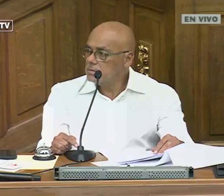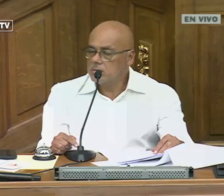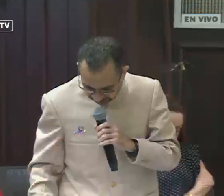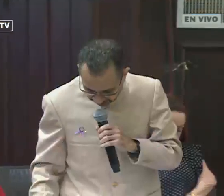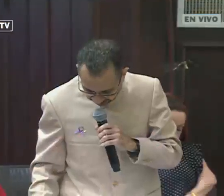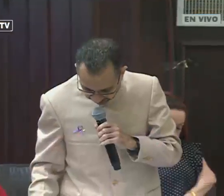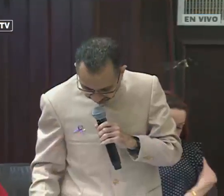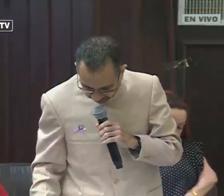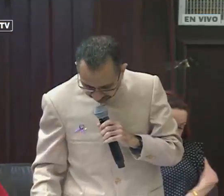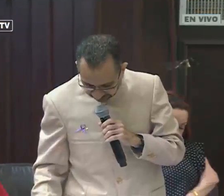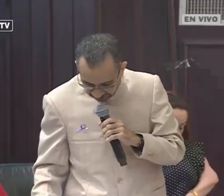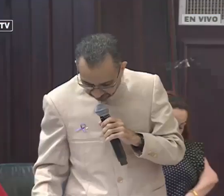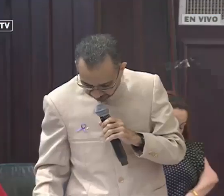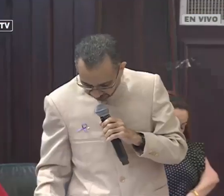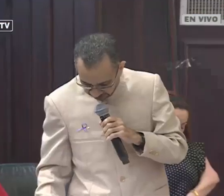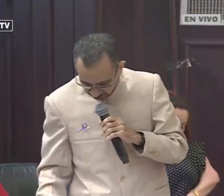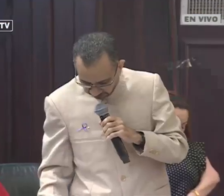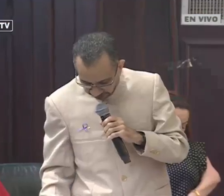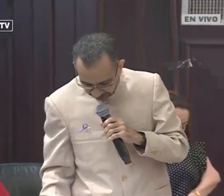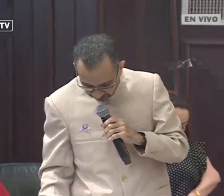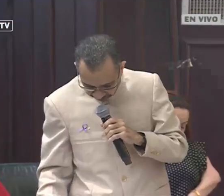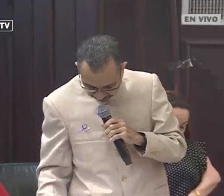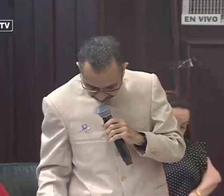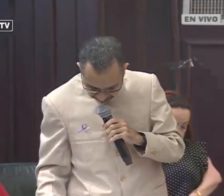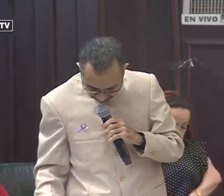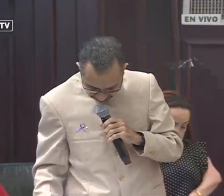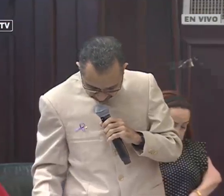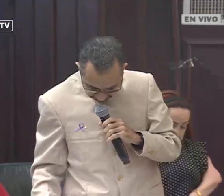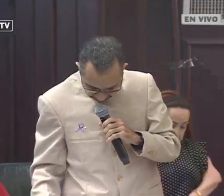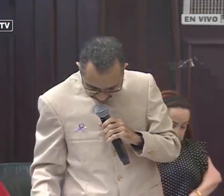Gracias, presidente. En efecto, presidente, podemos incorporarlo.